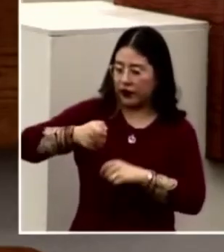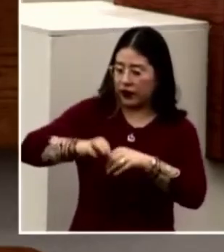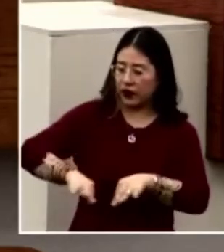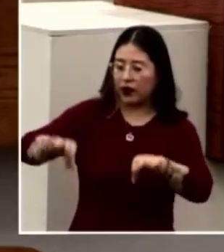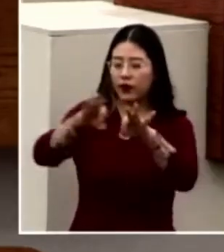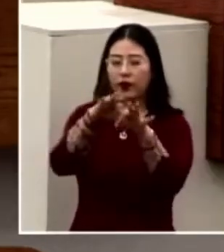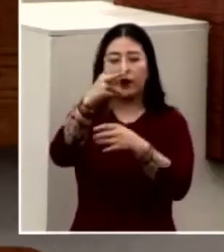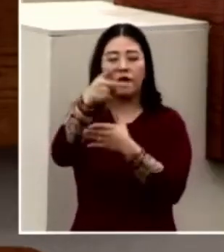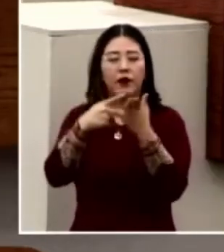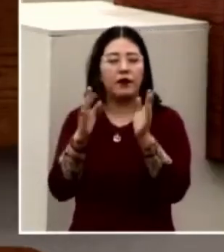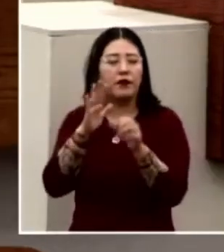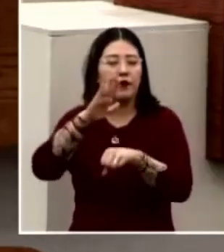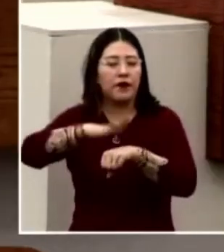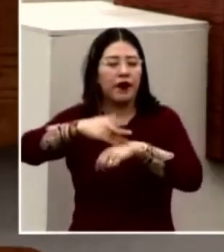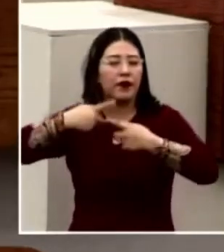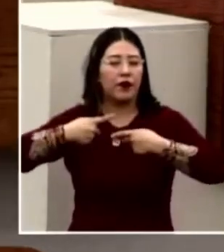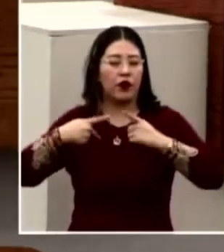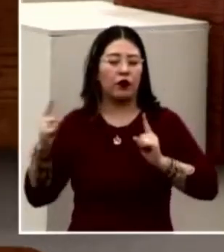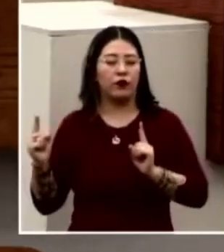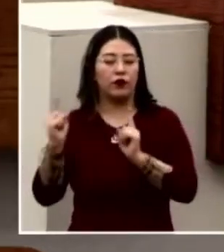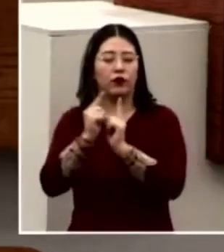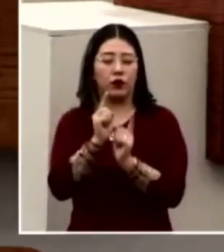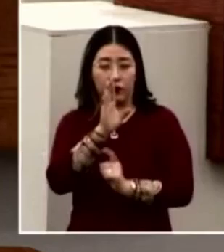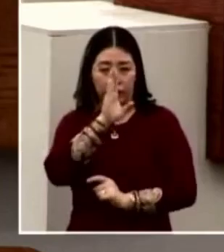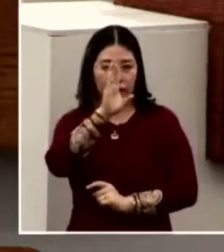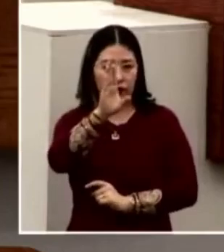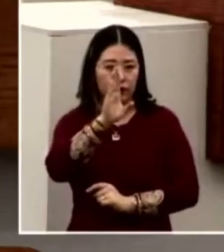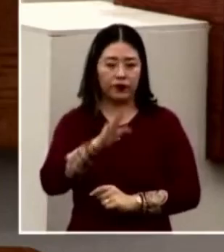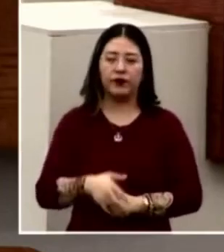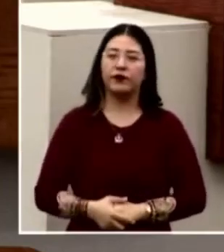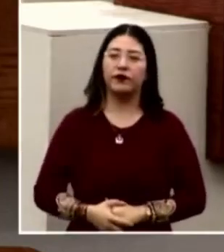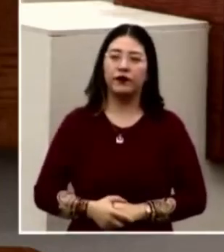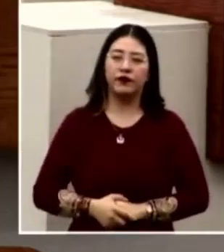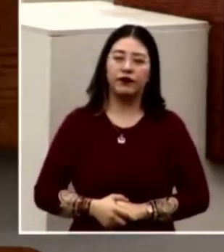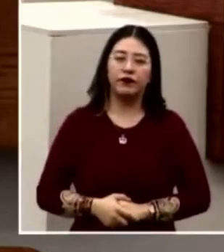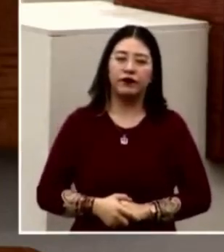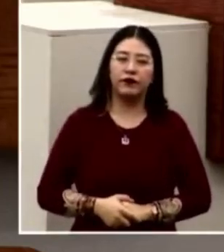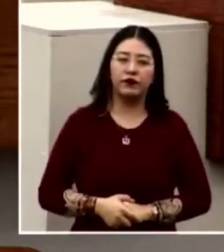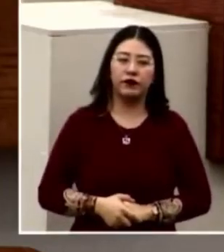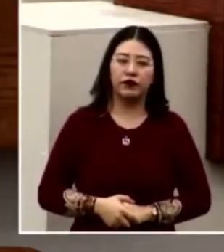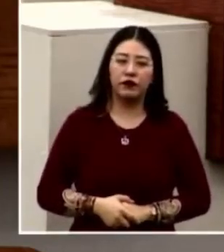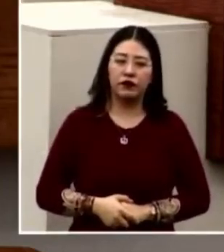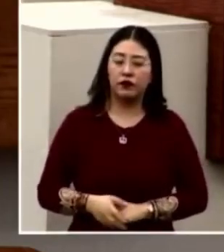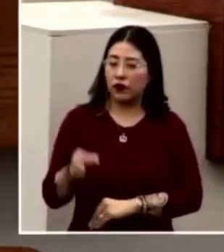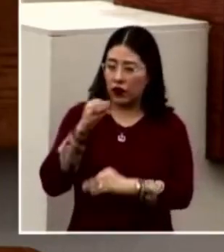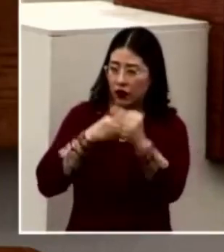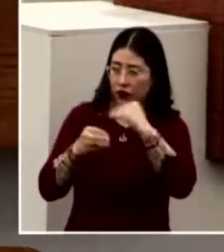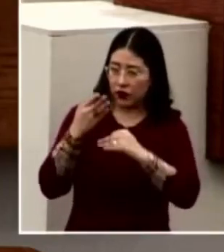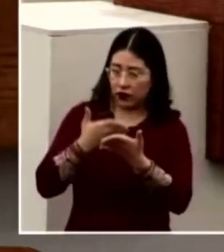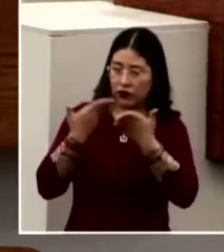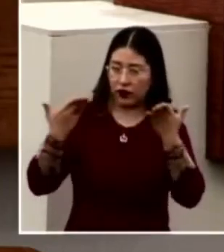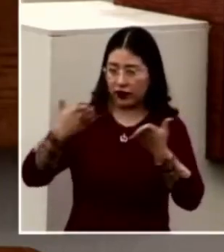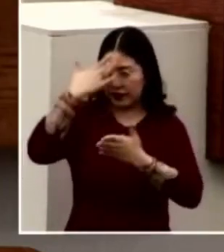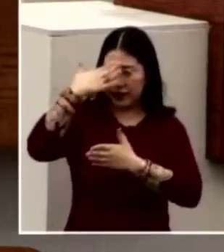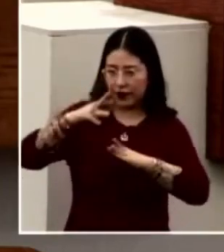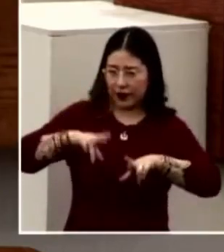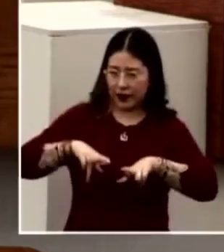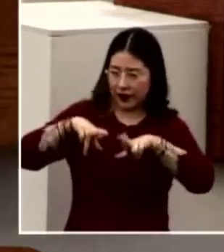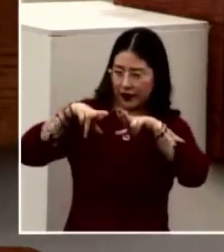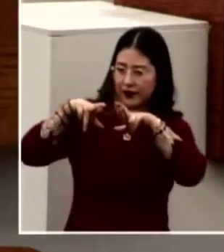quienes están más cercanos del pueblo. Son, como les dije, pues esa representatividad.